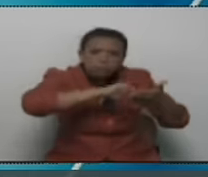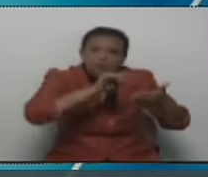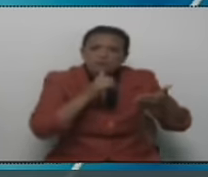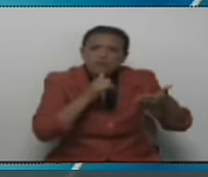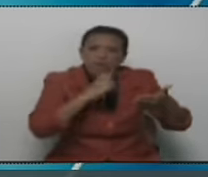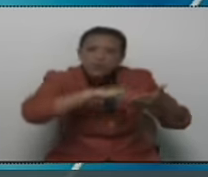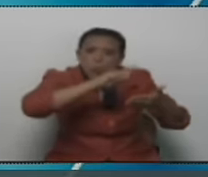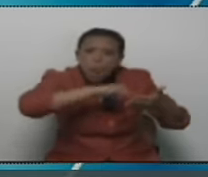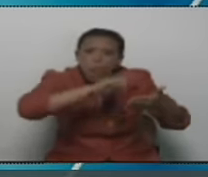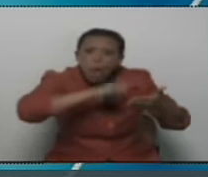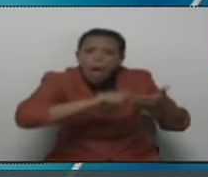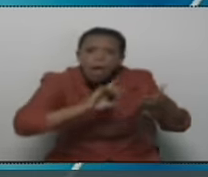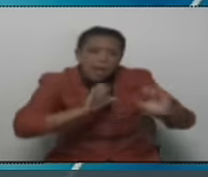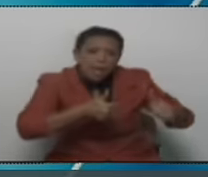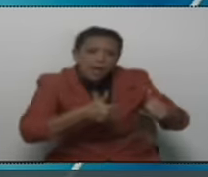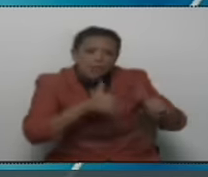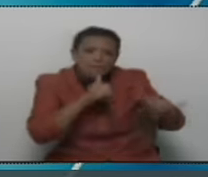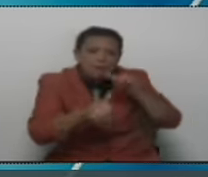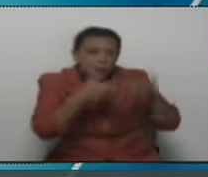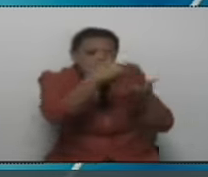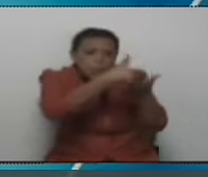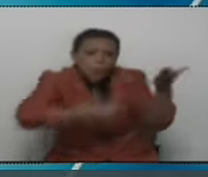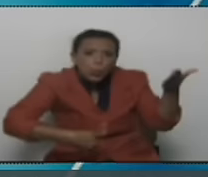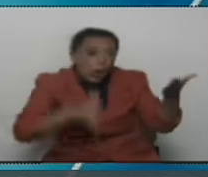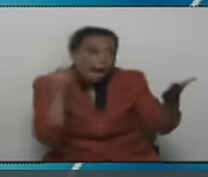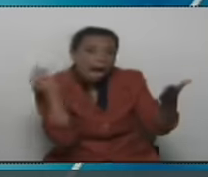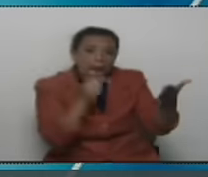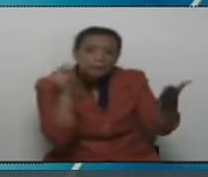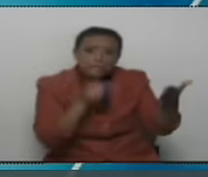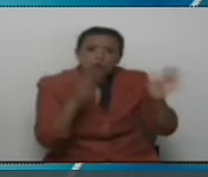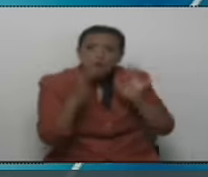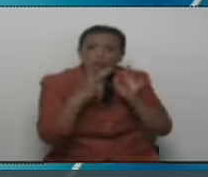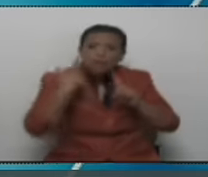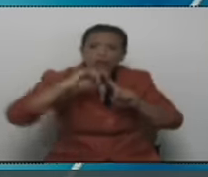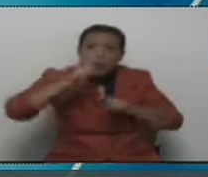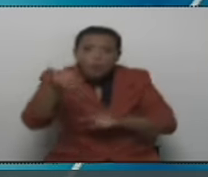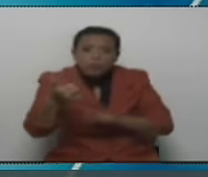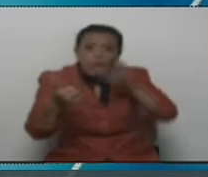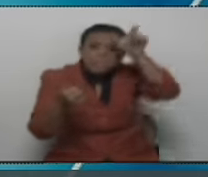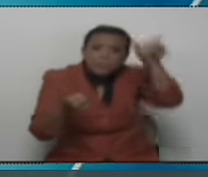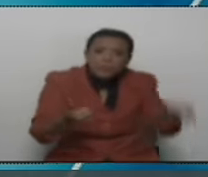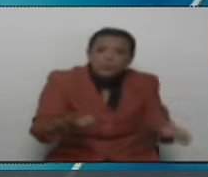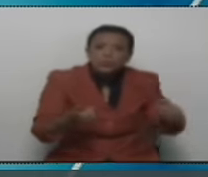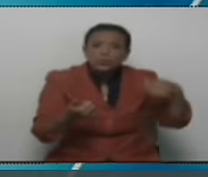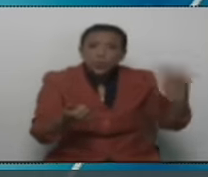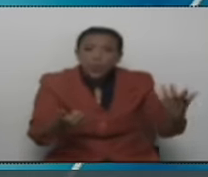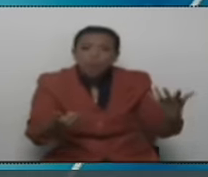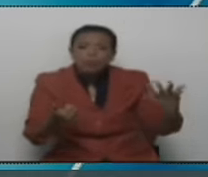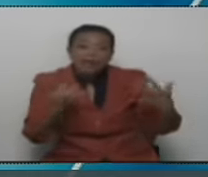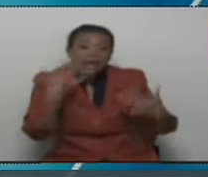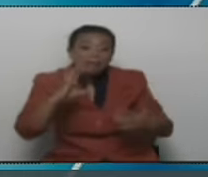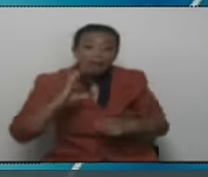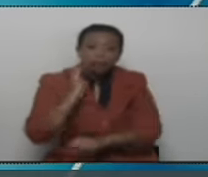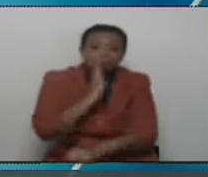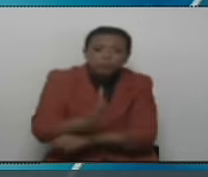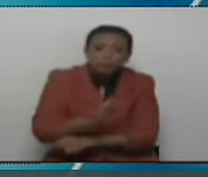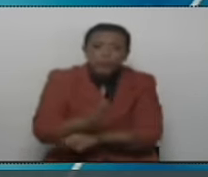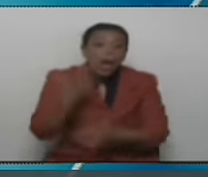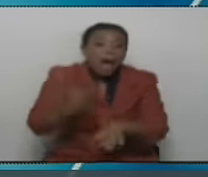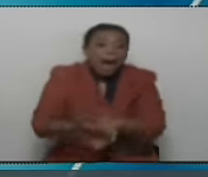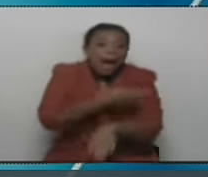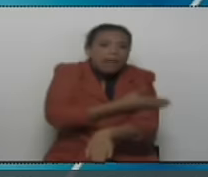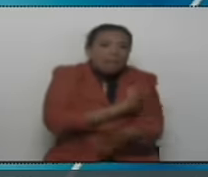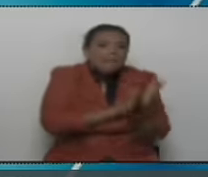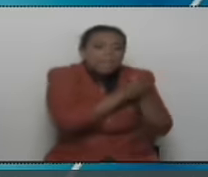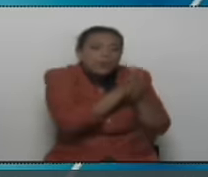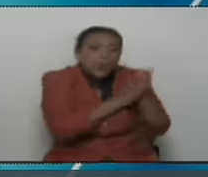los teléfonos comenzamos a encontrar información que vincula a ese ataque terrorista